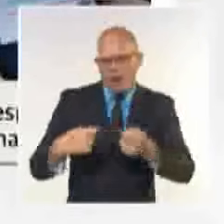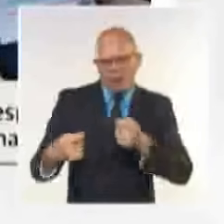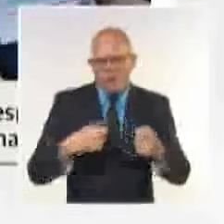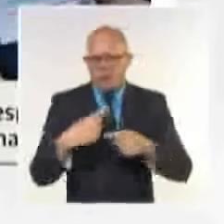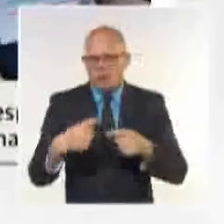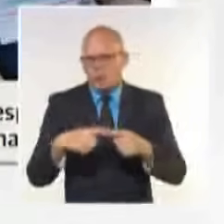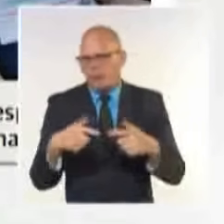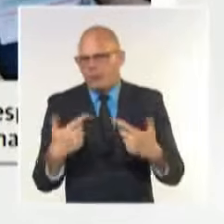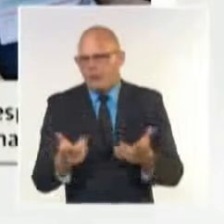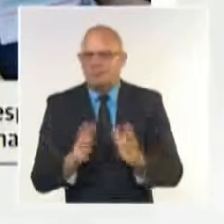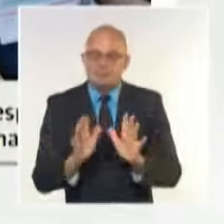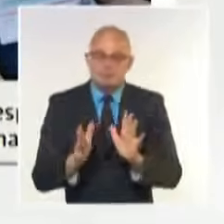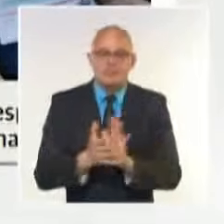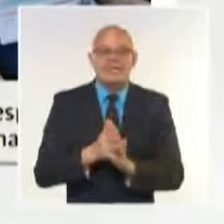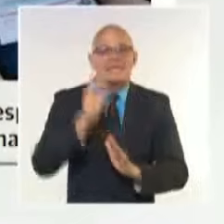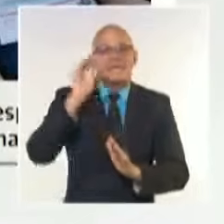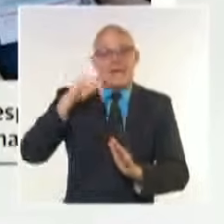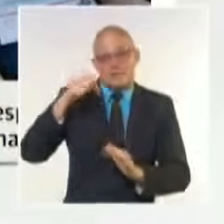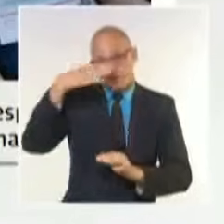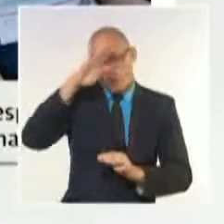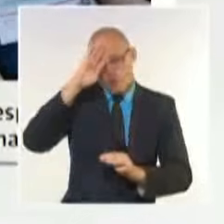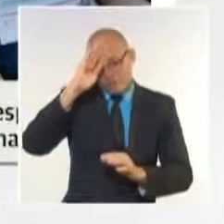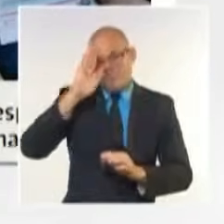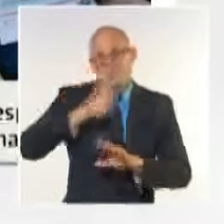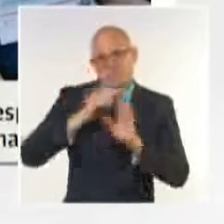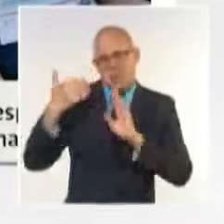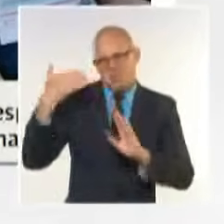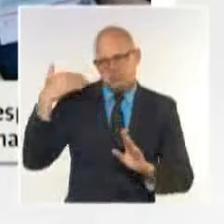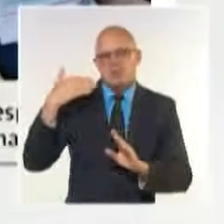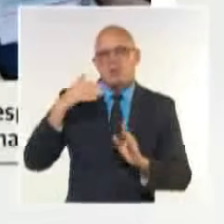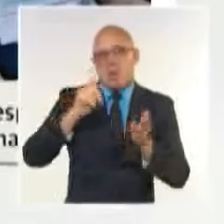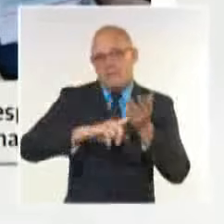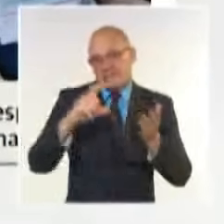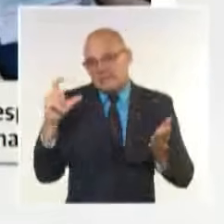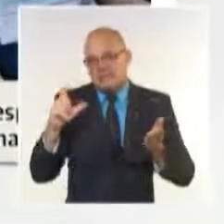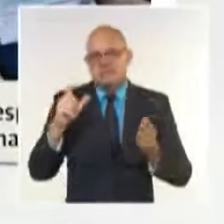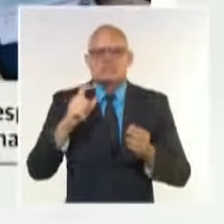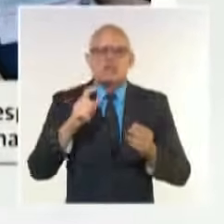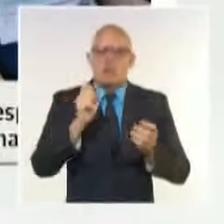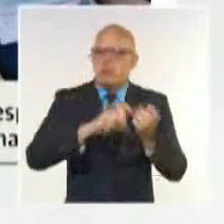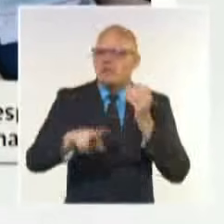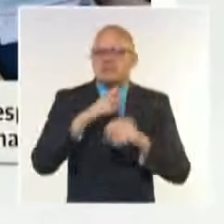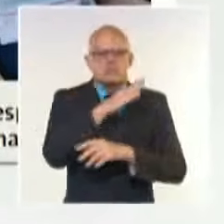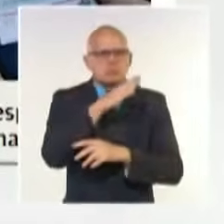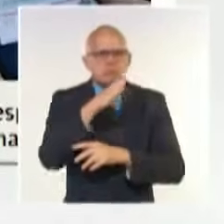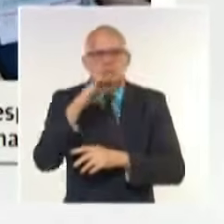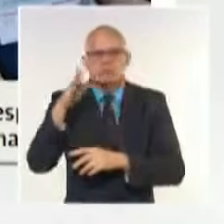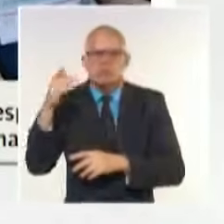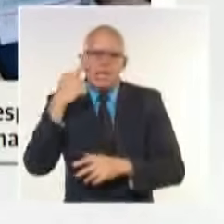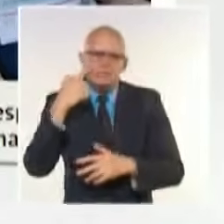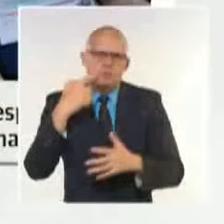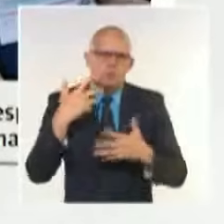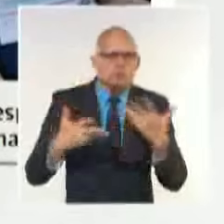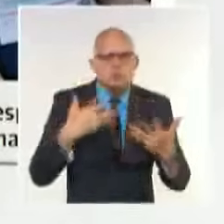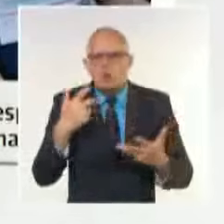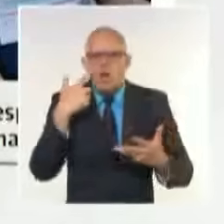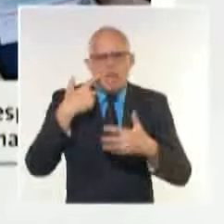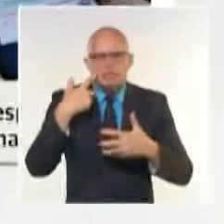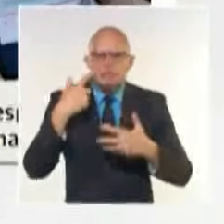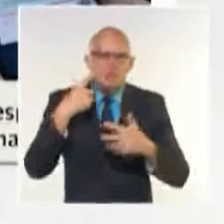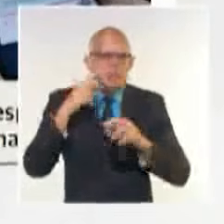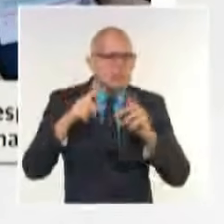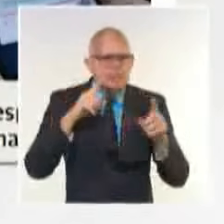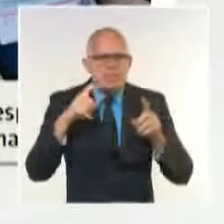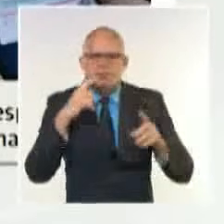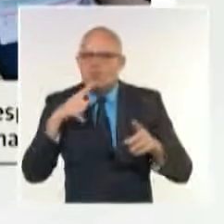un ejercicio que permitió ir a prácticamente todo el país y revisar qué es lo que está pasando en